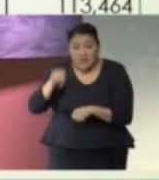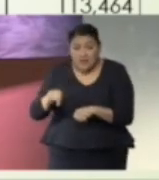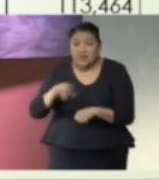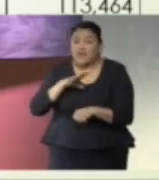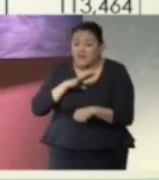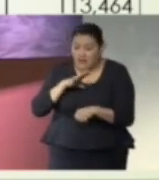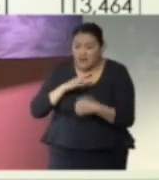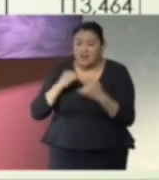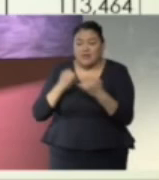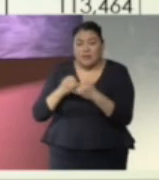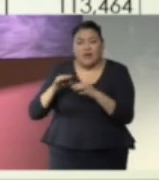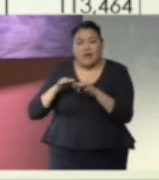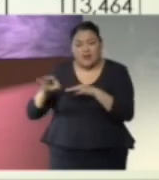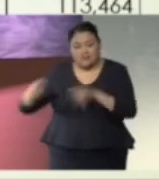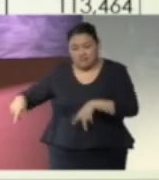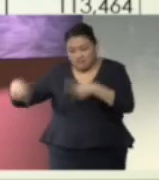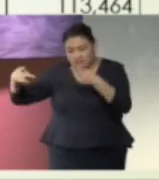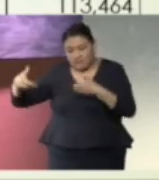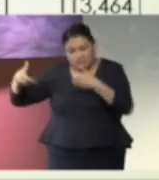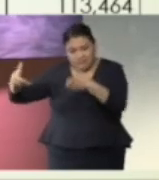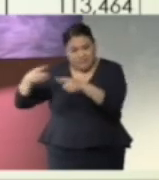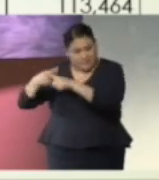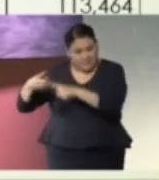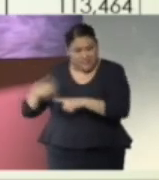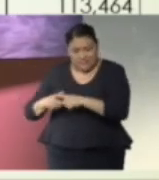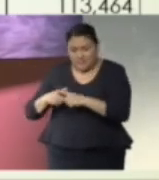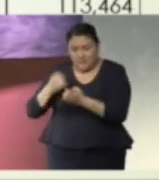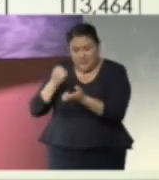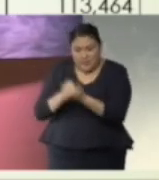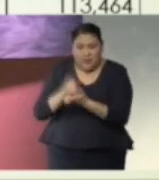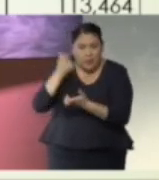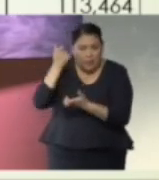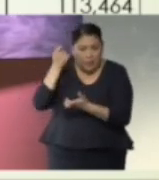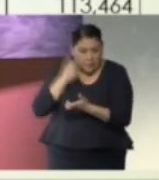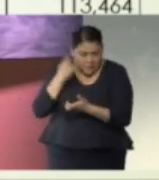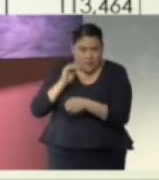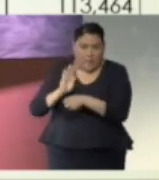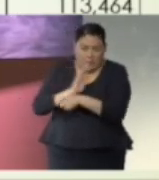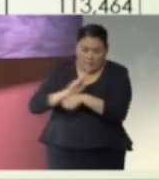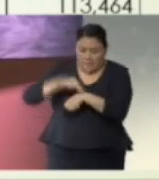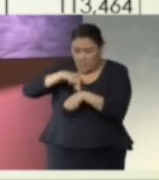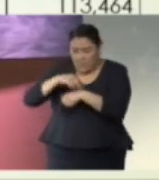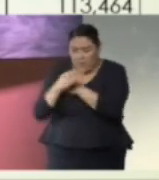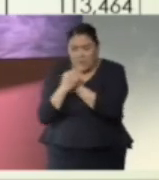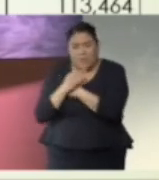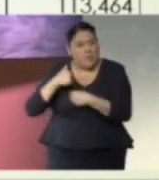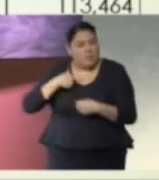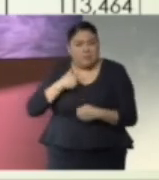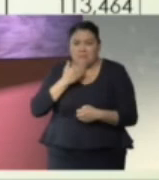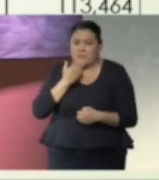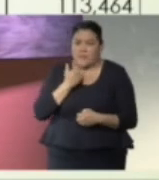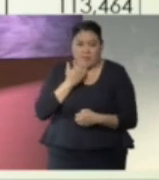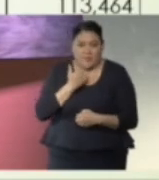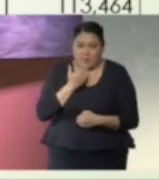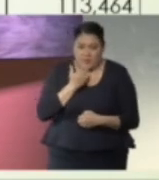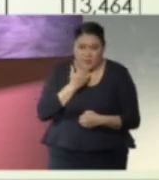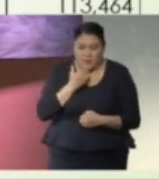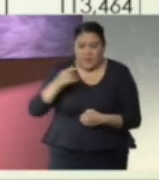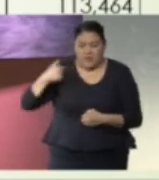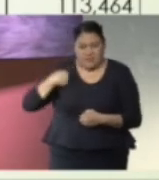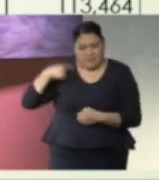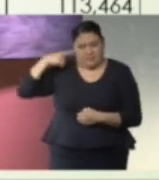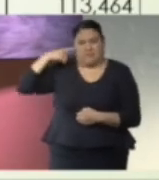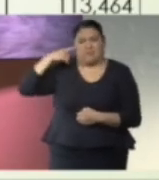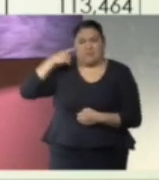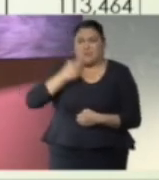trabajo informal que, por supuesto, nos lleva a pensar en la igualdad